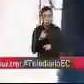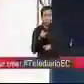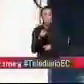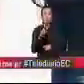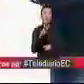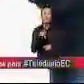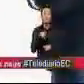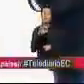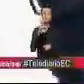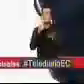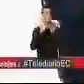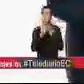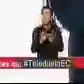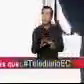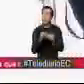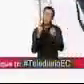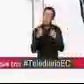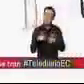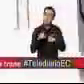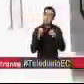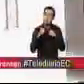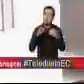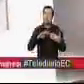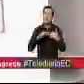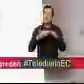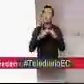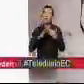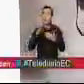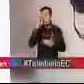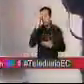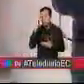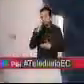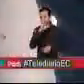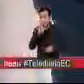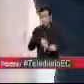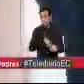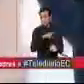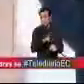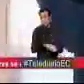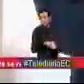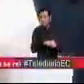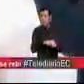El resultado de la UPC reconstruida es un esfuerzo entre la comunidad, la Policía